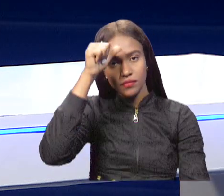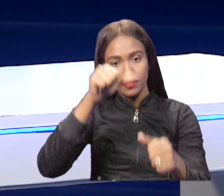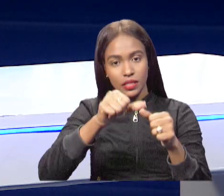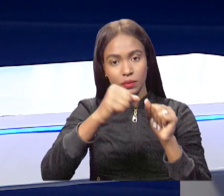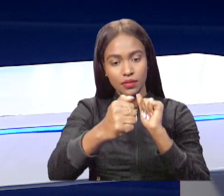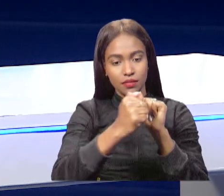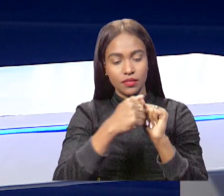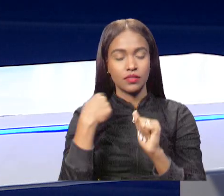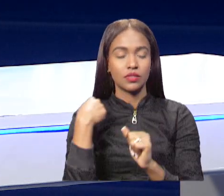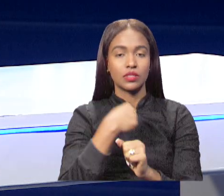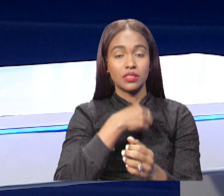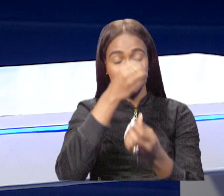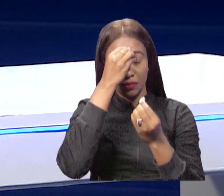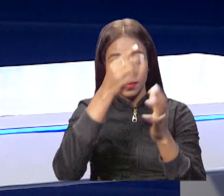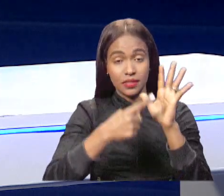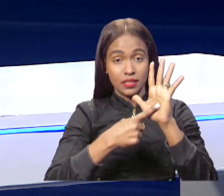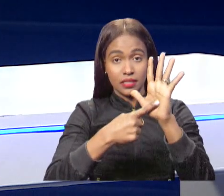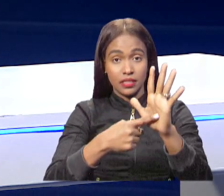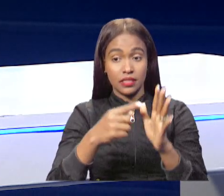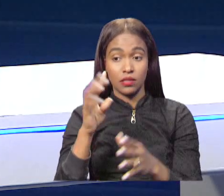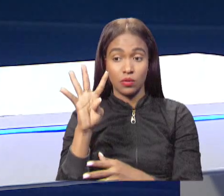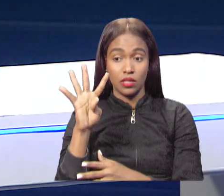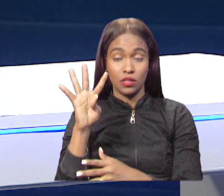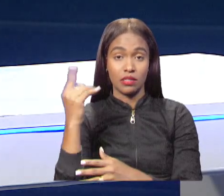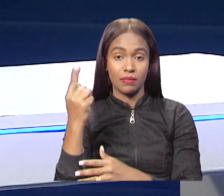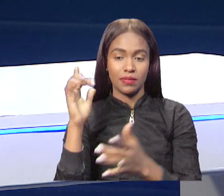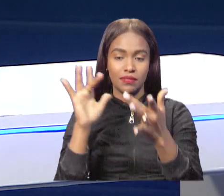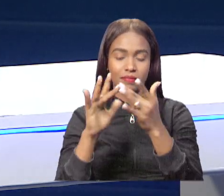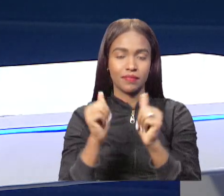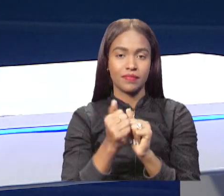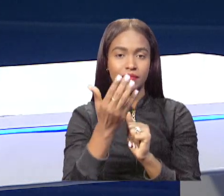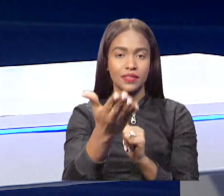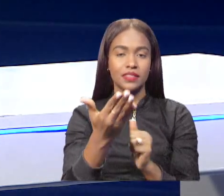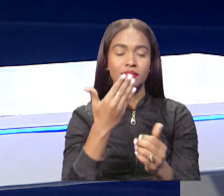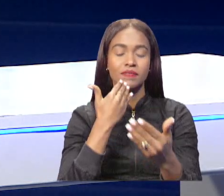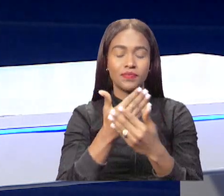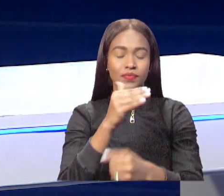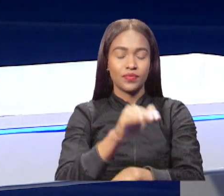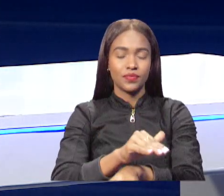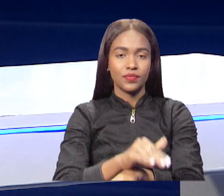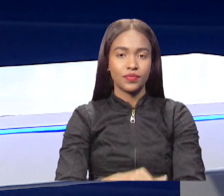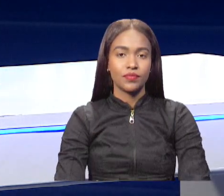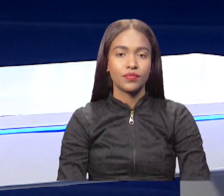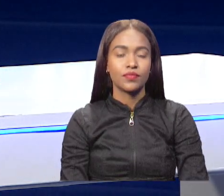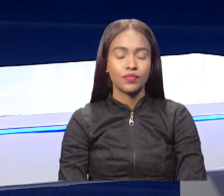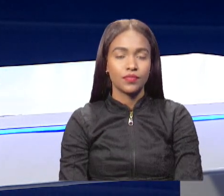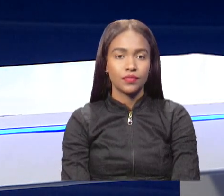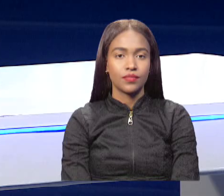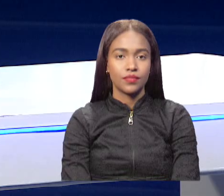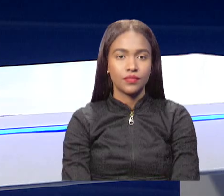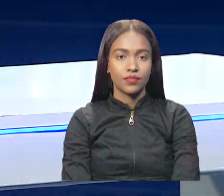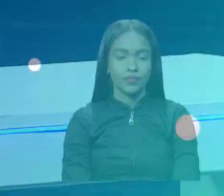acompañarnos en nuestras emisiones de Central de Noticias, donde el 4, como siempre, conecta. Hasta entonces, feliz resto de la tarde.